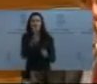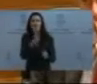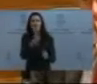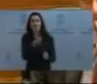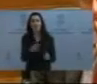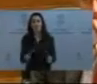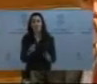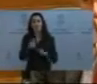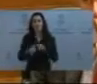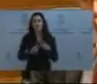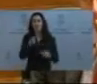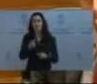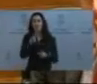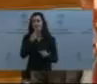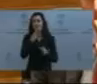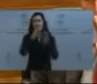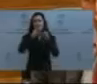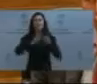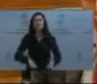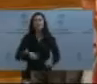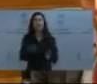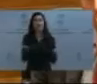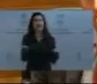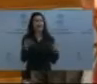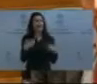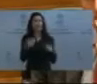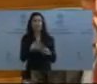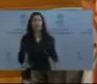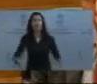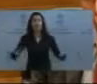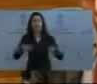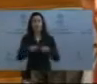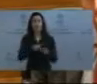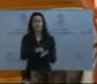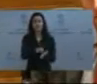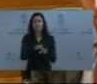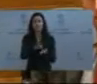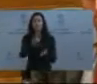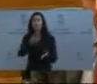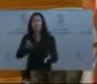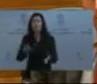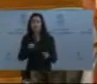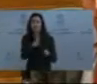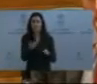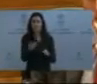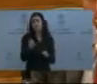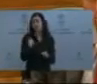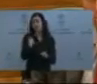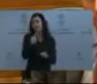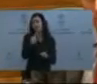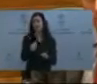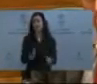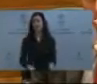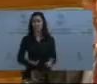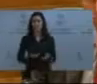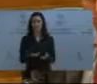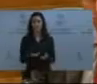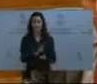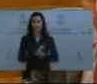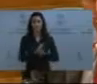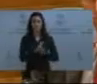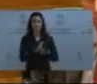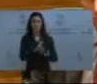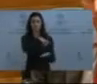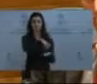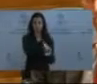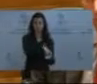los familiares que renunciaron a las herencias, nada se dice en el decreto de copago de servicios del ERA al que usted acaba de hacer referencia. La Consejería ya está